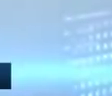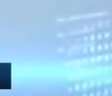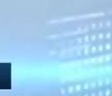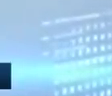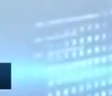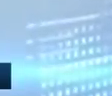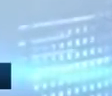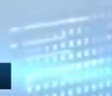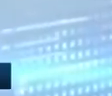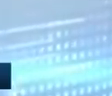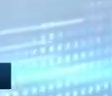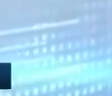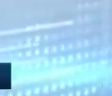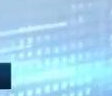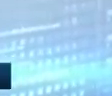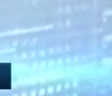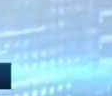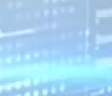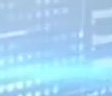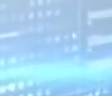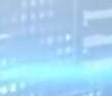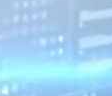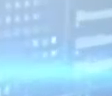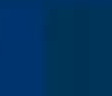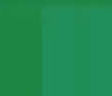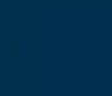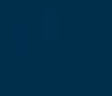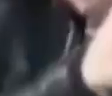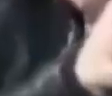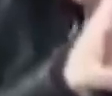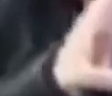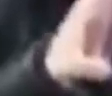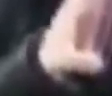ATM. ¿Crees que a mí me desafías tu mirada o tu mirada?